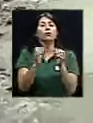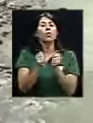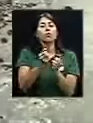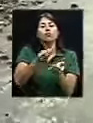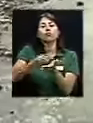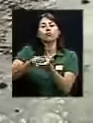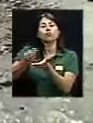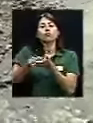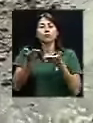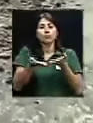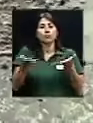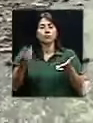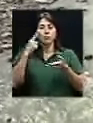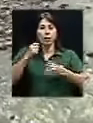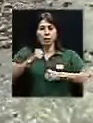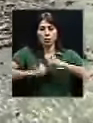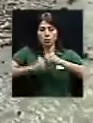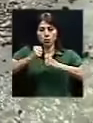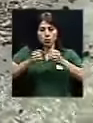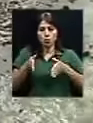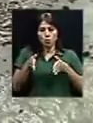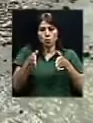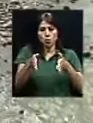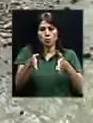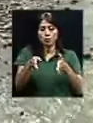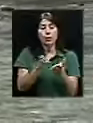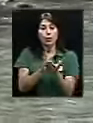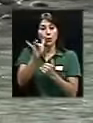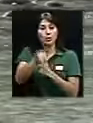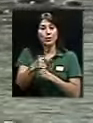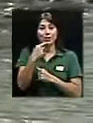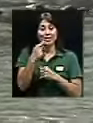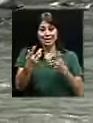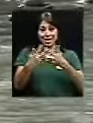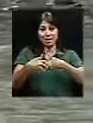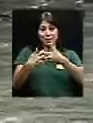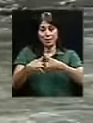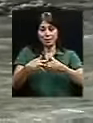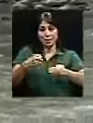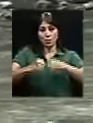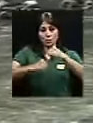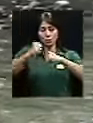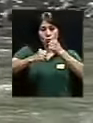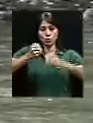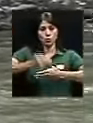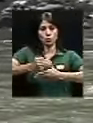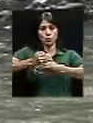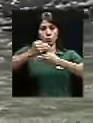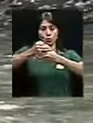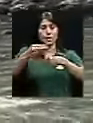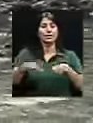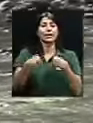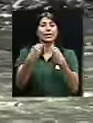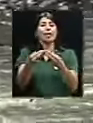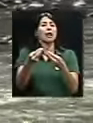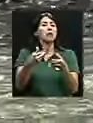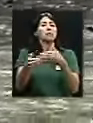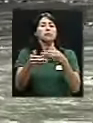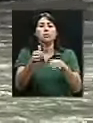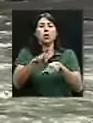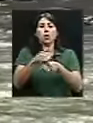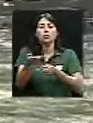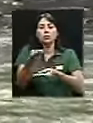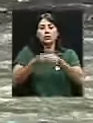para la construcción. El proyecto indica que a la empresa constructora se le facilitarán las concesiones mineras que requiera para